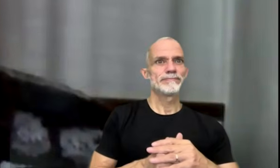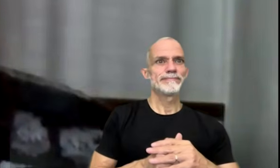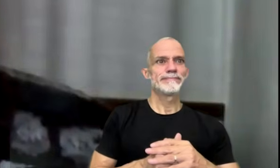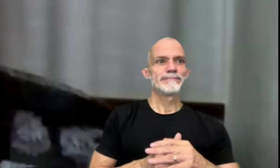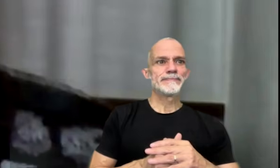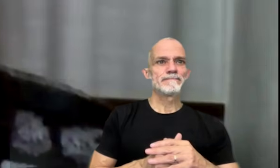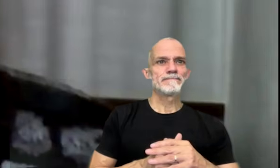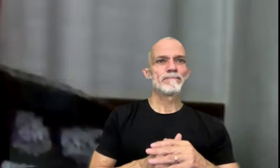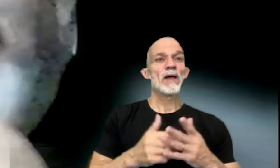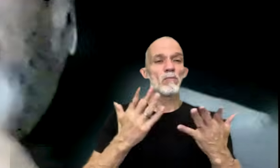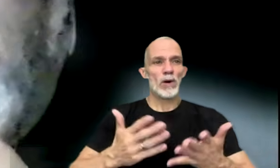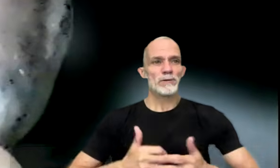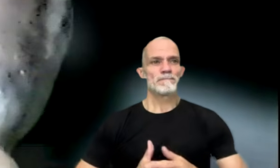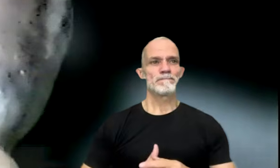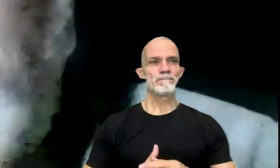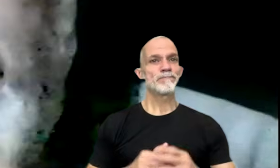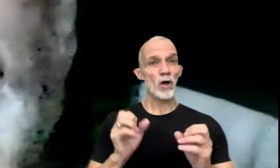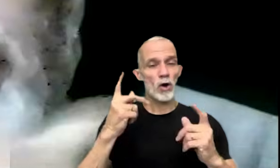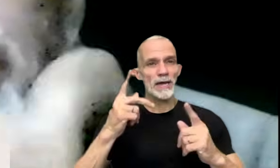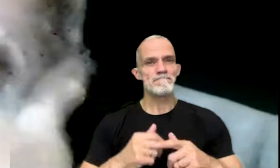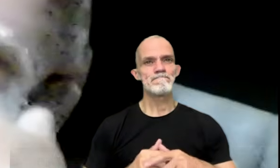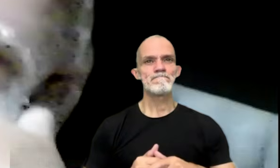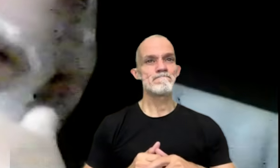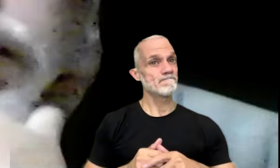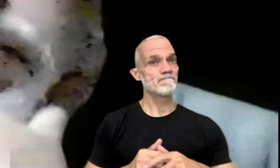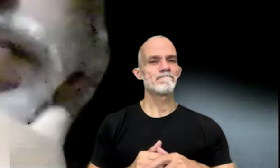Sí. Bien. Bueno, ok.